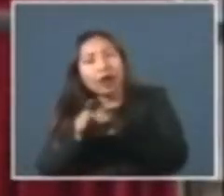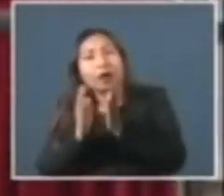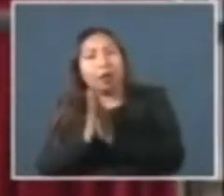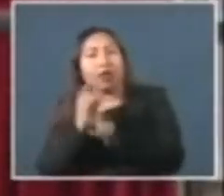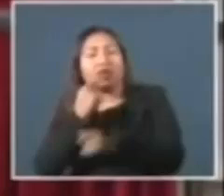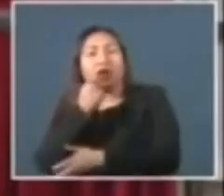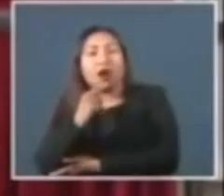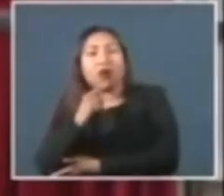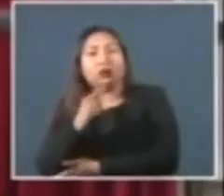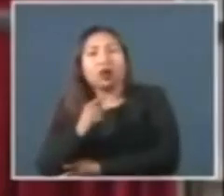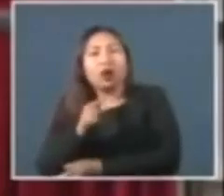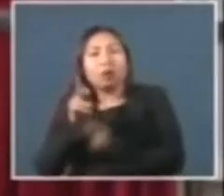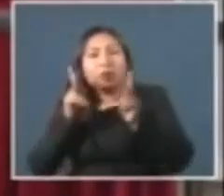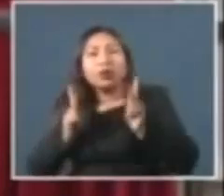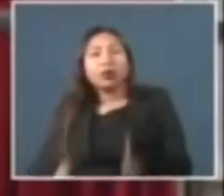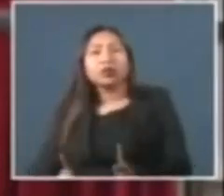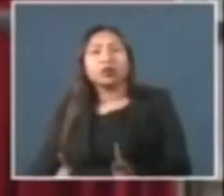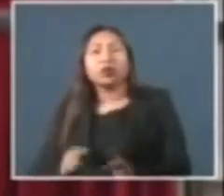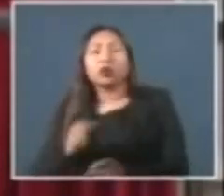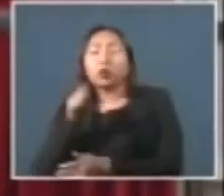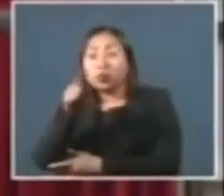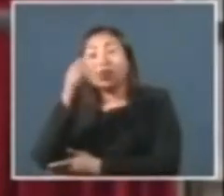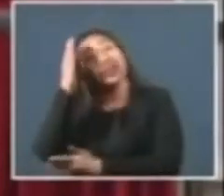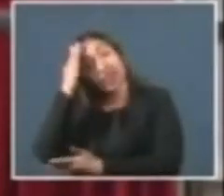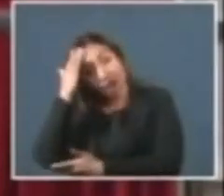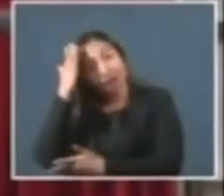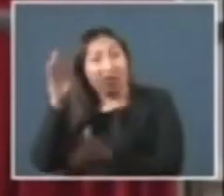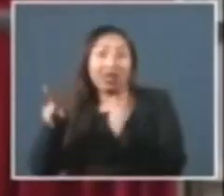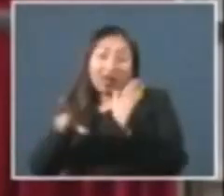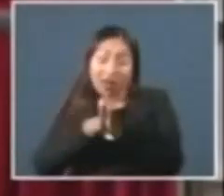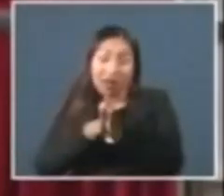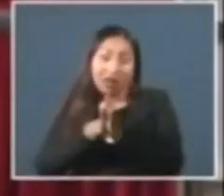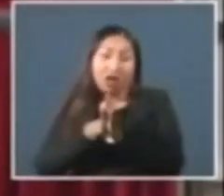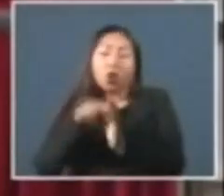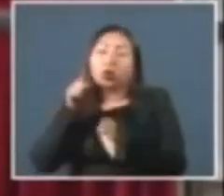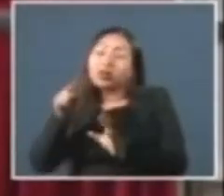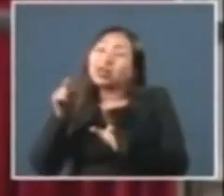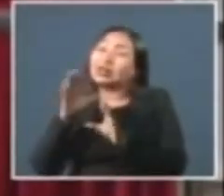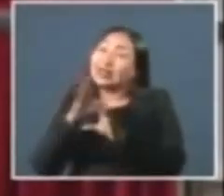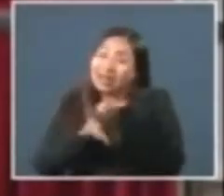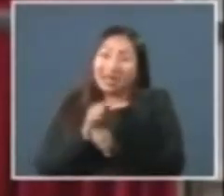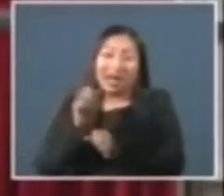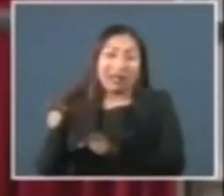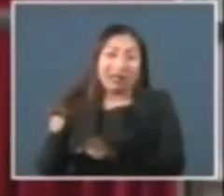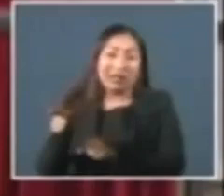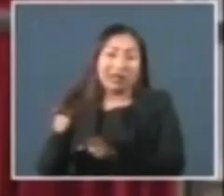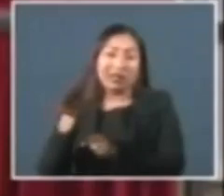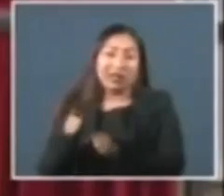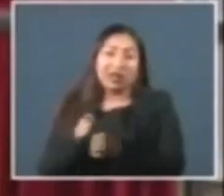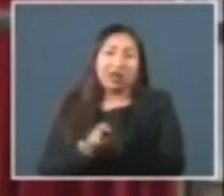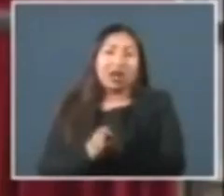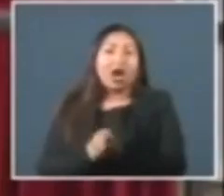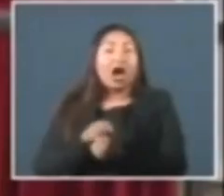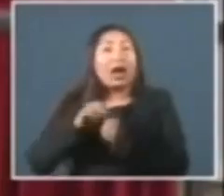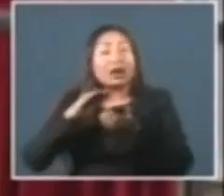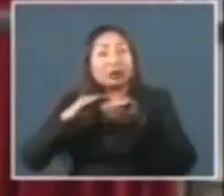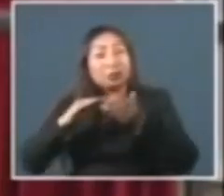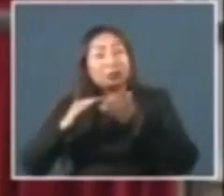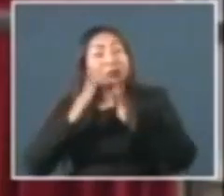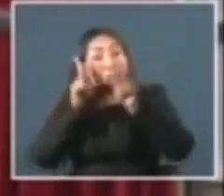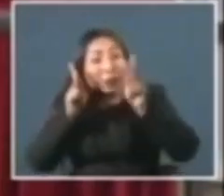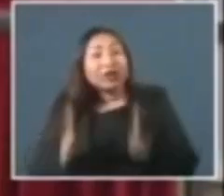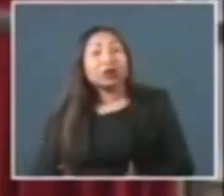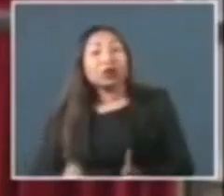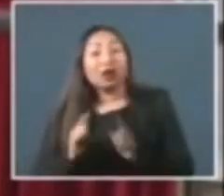electoral. Y usted conoce la ley. Lo hizo. Y las personas fueron a las fiscalías